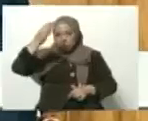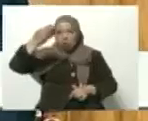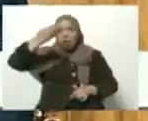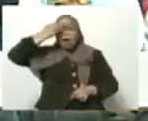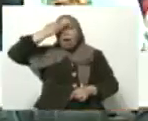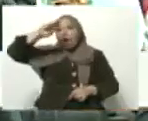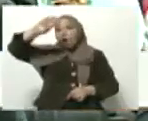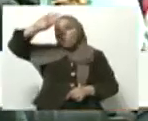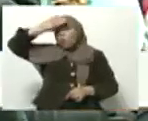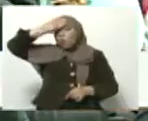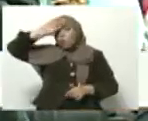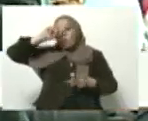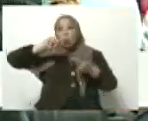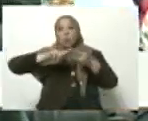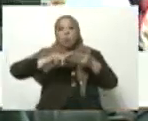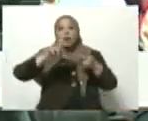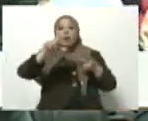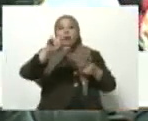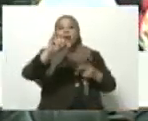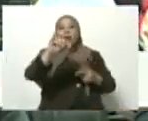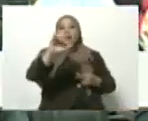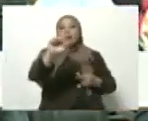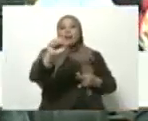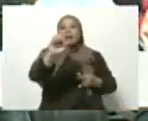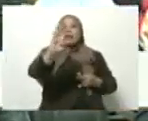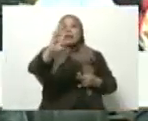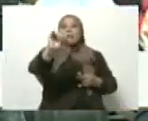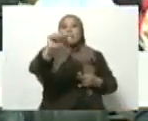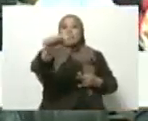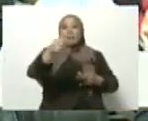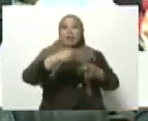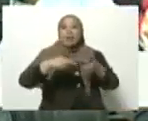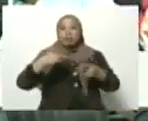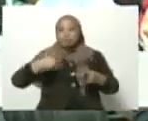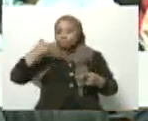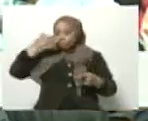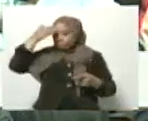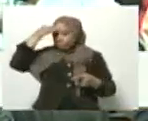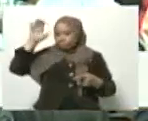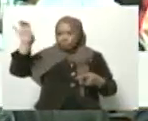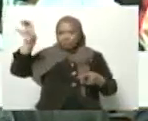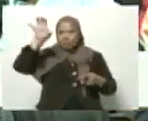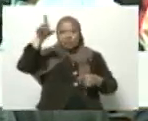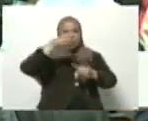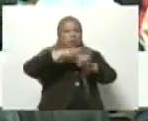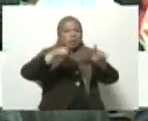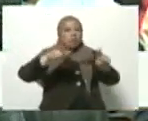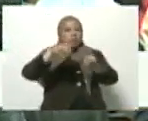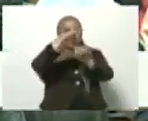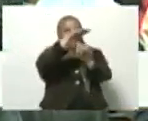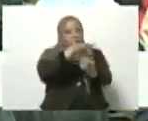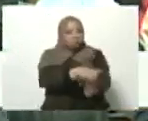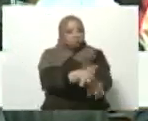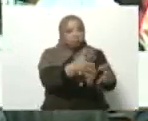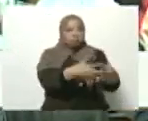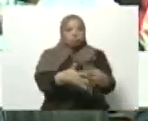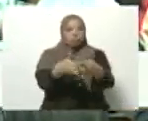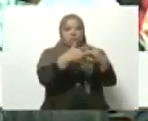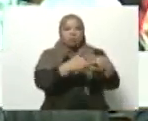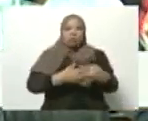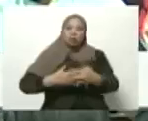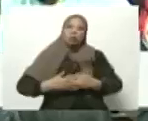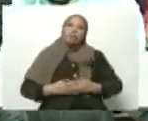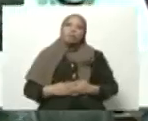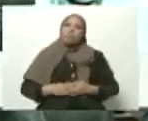tantos otros, pero son estadísticas. ¿Cómo hacer que esa investigación que vamos a hacer realmente sea un punto